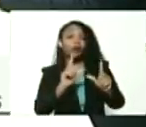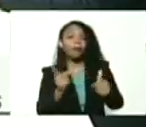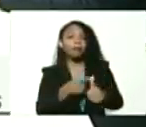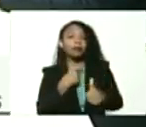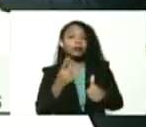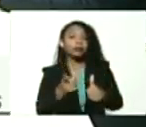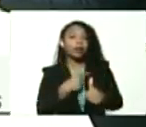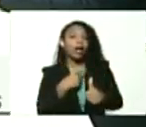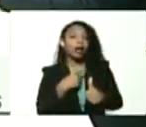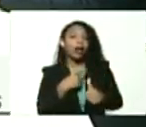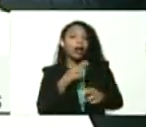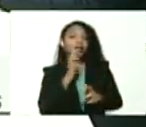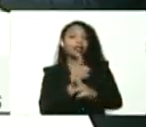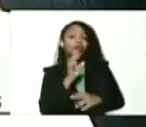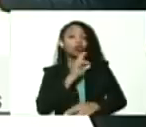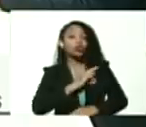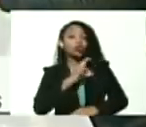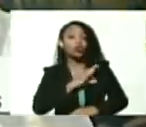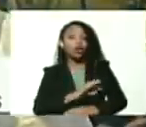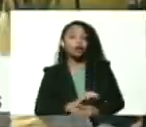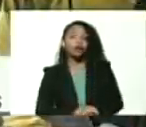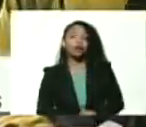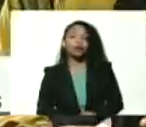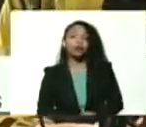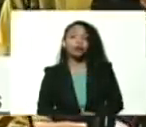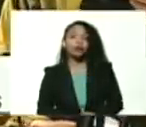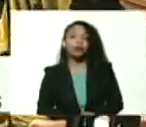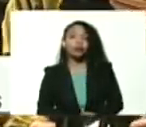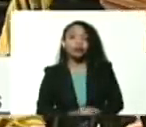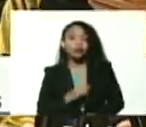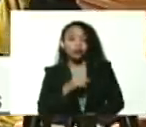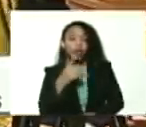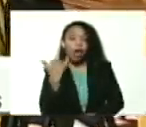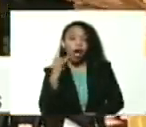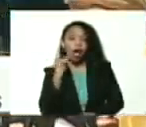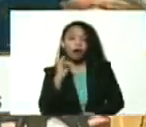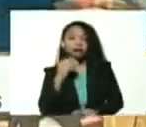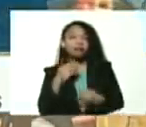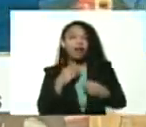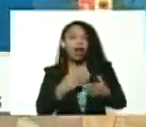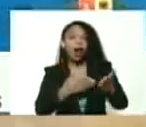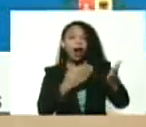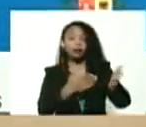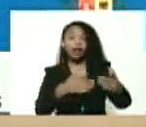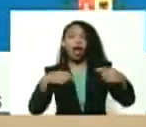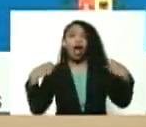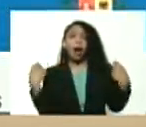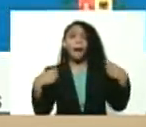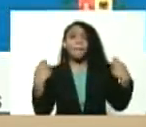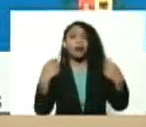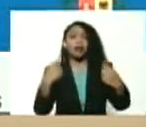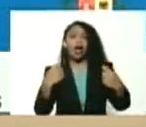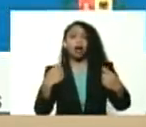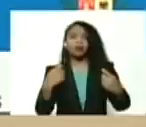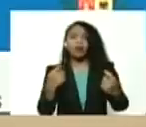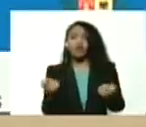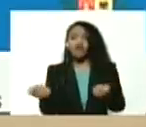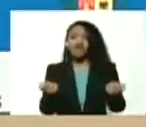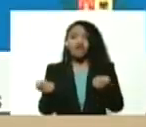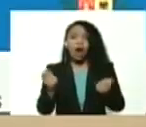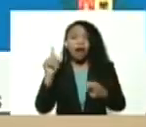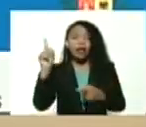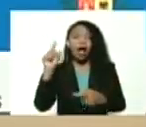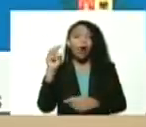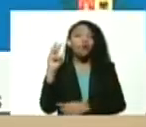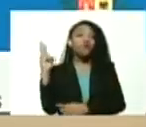principalmente las redes sociales, se sirvieron para esta campaña orquestada en